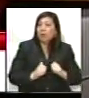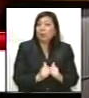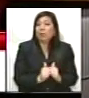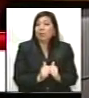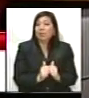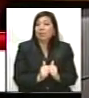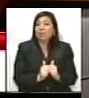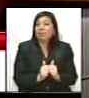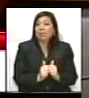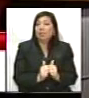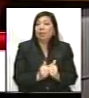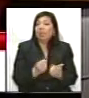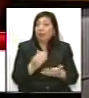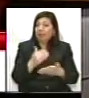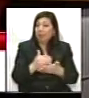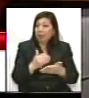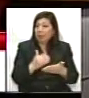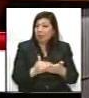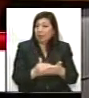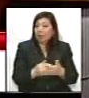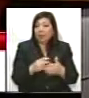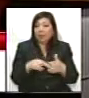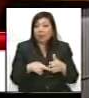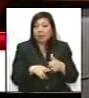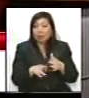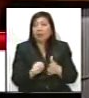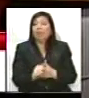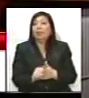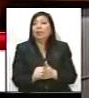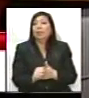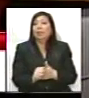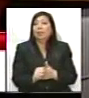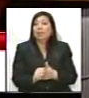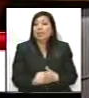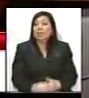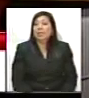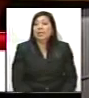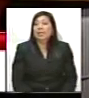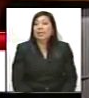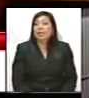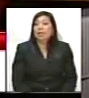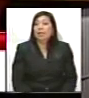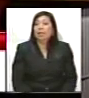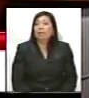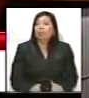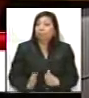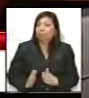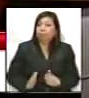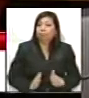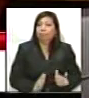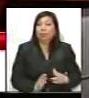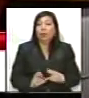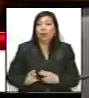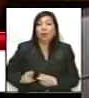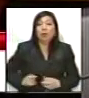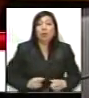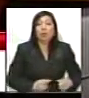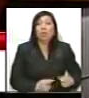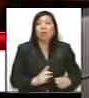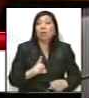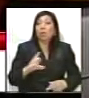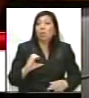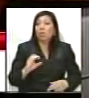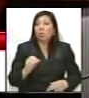la data hidrológica hidrogeológica de las cuencas de los ríos locumba